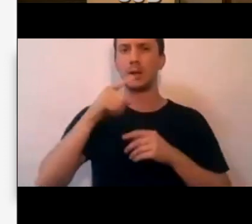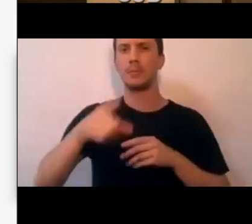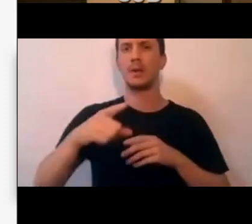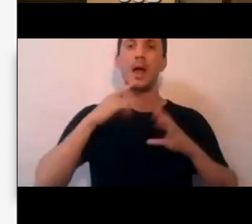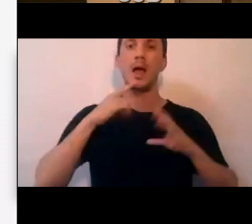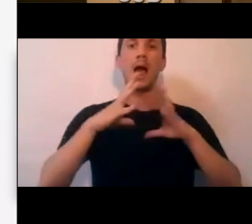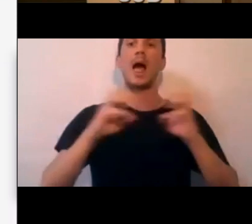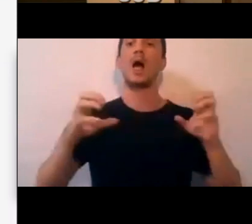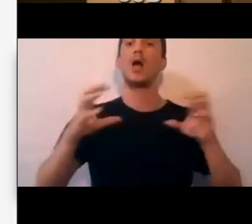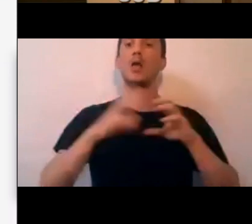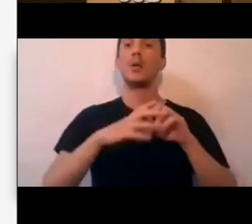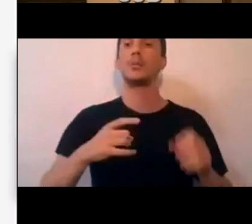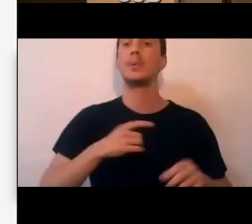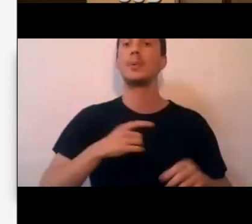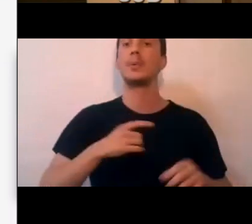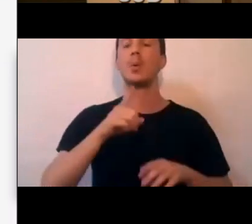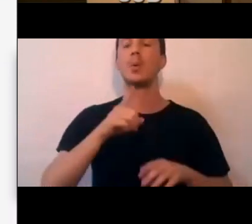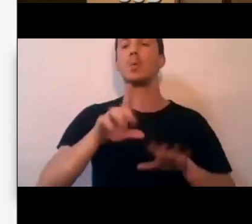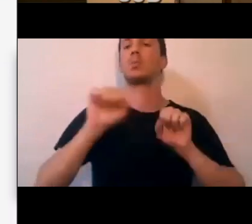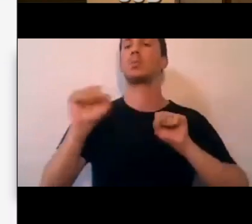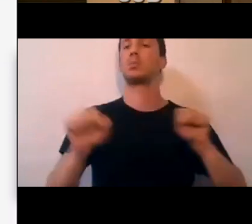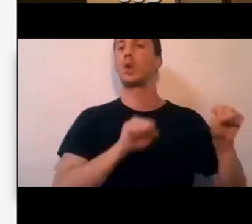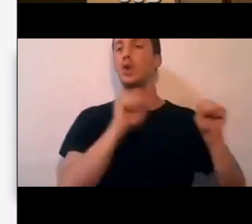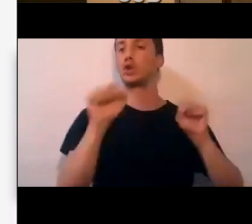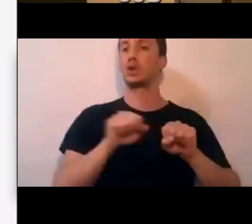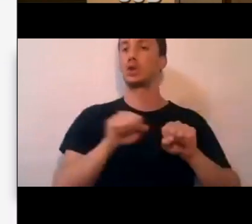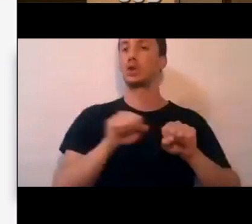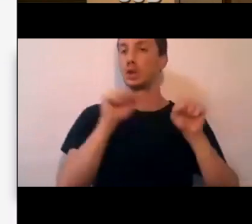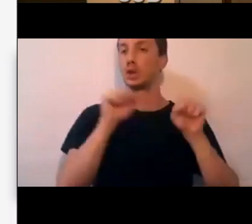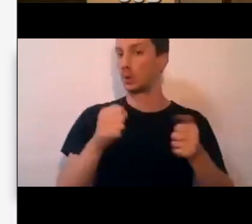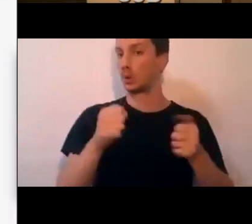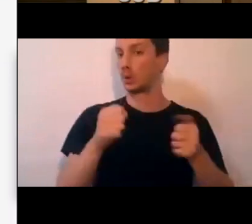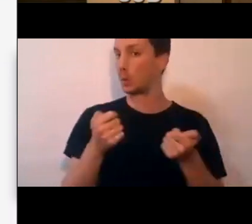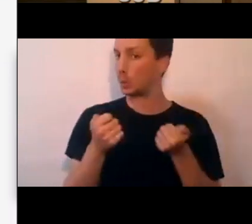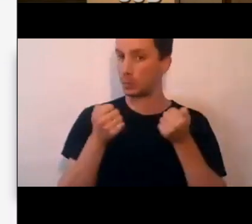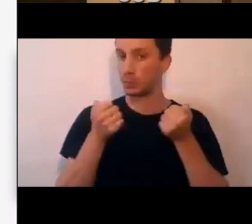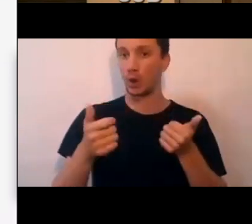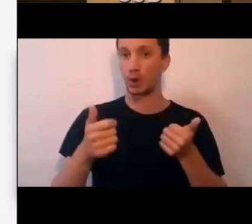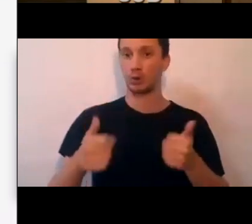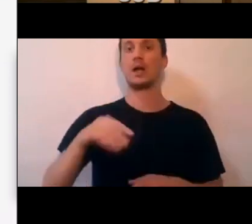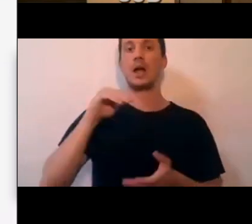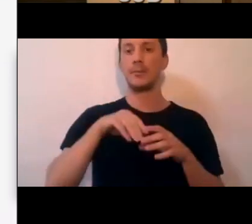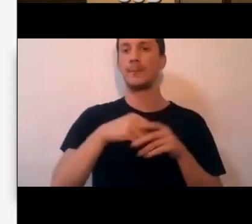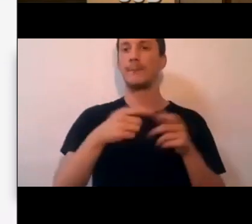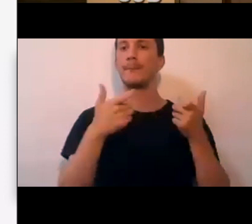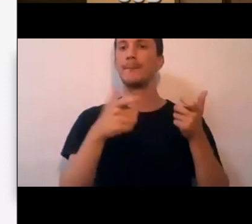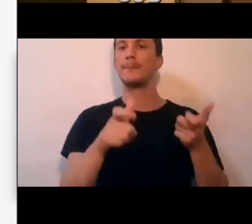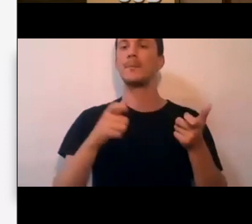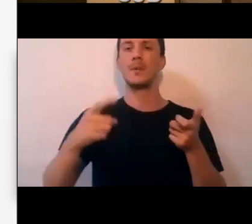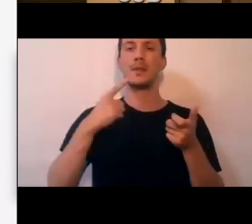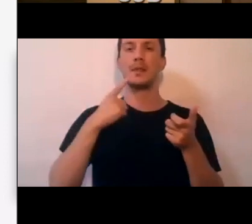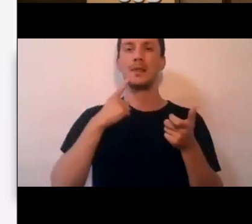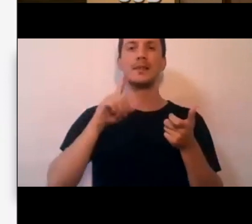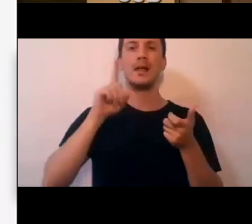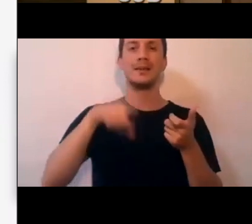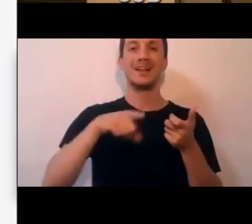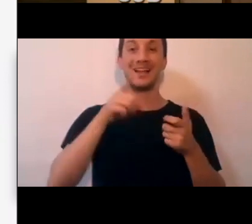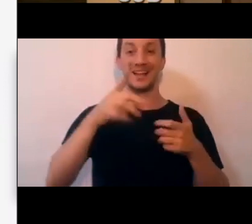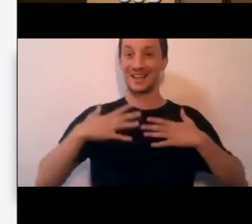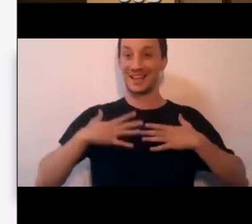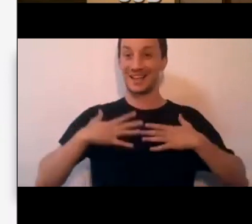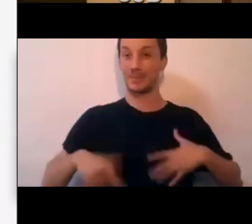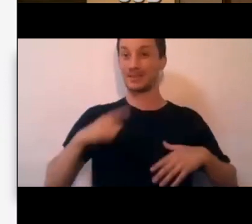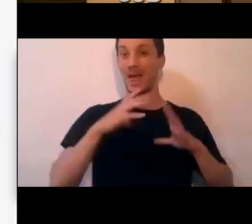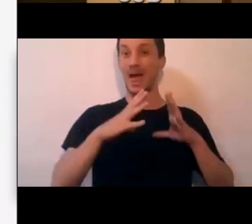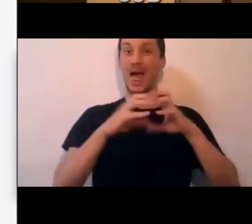una camiseta de algodón azul y esta camiseta de algodón blanca ya lo poco que te protegía cuando te mojas pues deja de proteger. Entonces